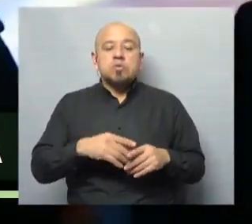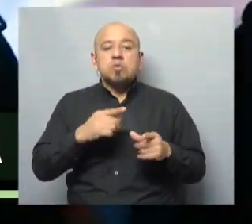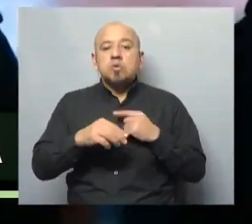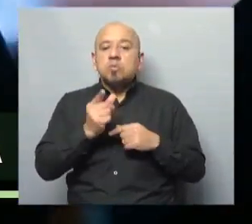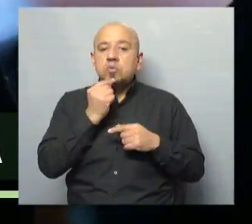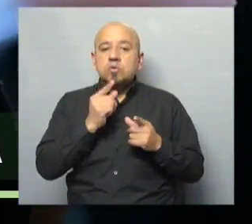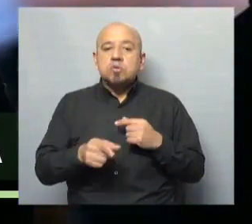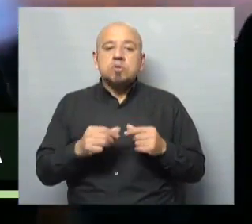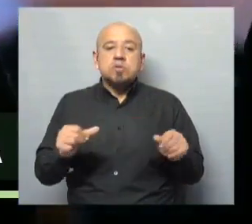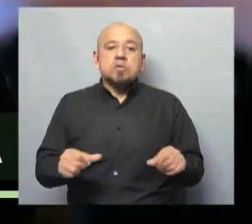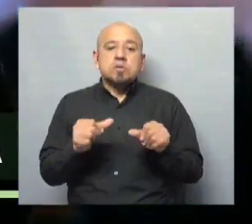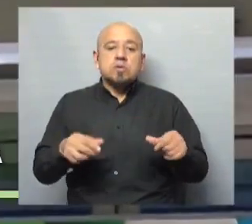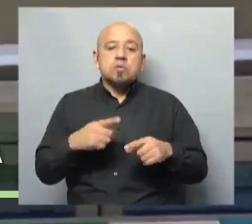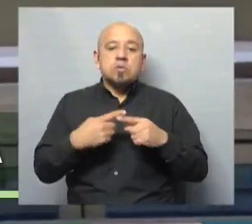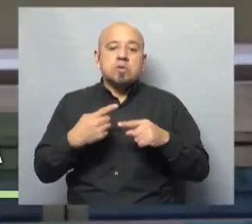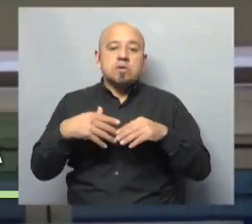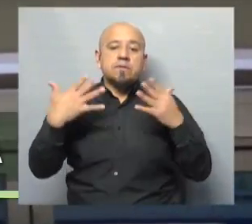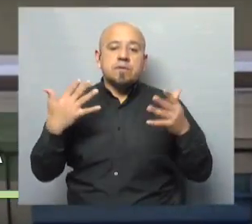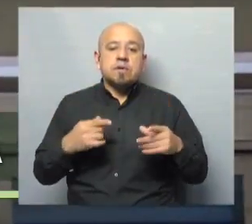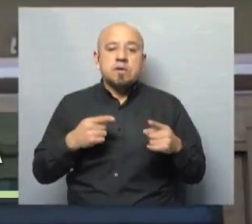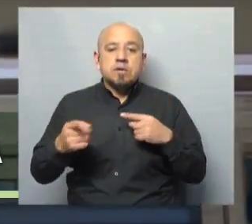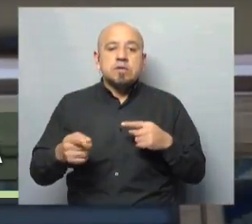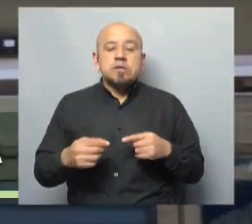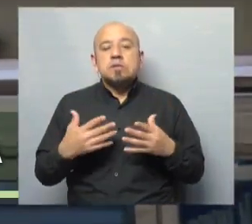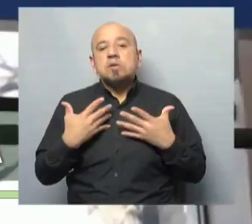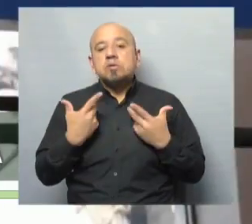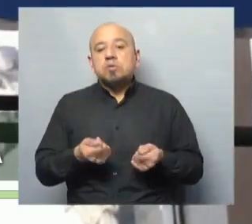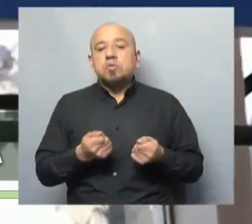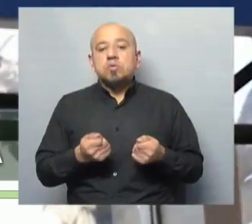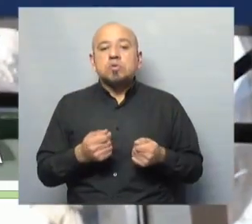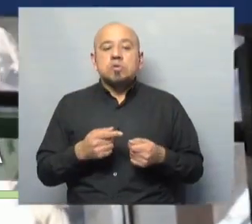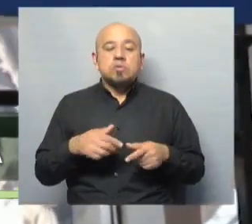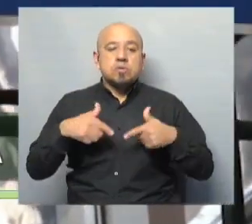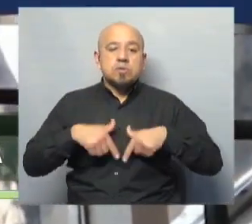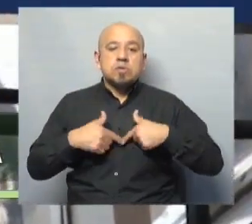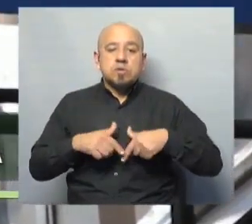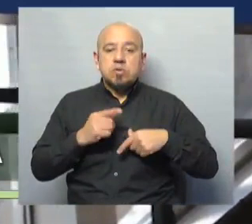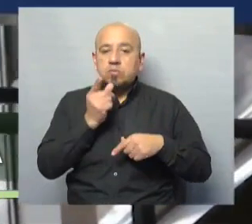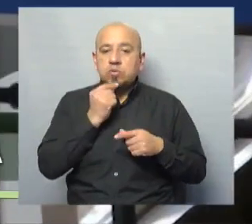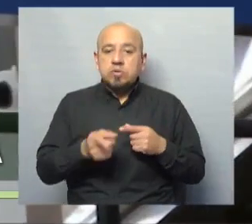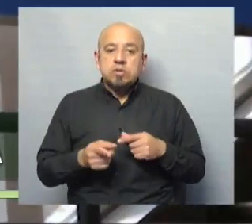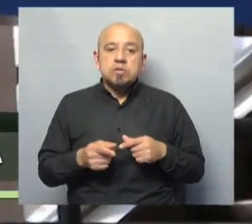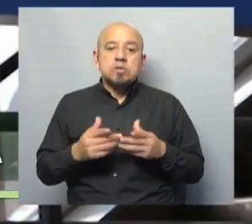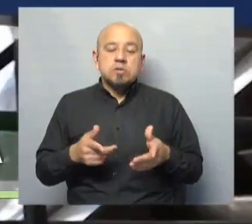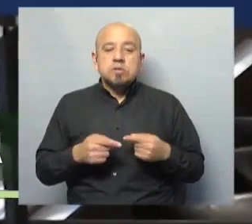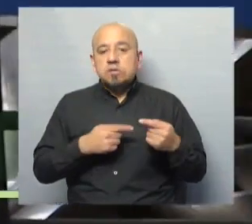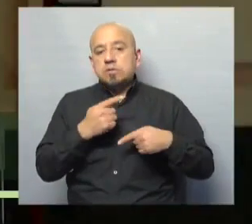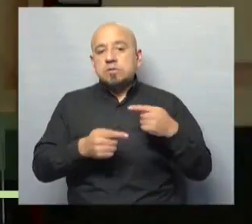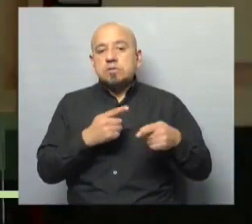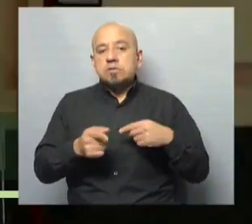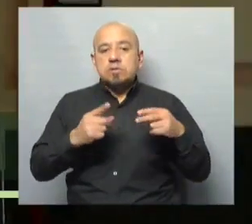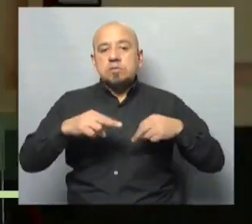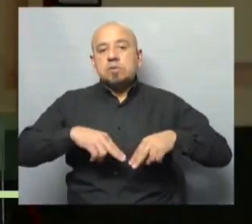realizaba una fiesta la atención fue parte de una ayuda otorgada por el ministerio del interior mientras se tramitaba la